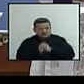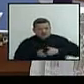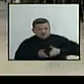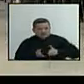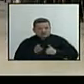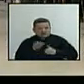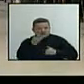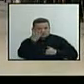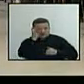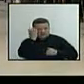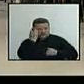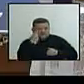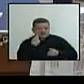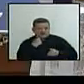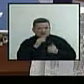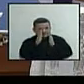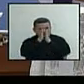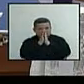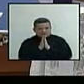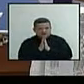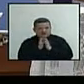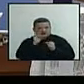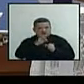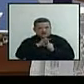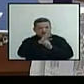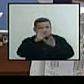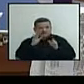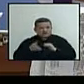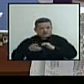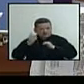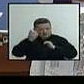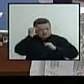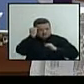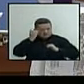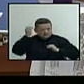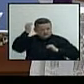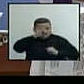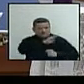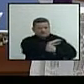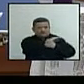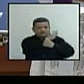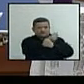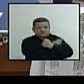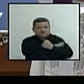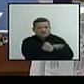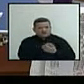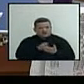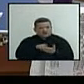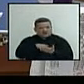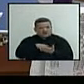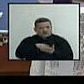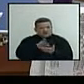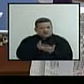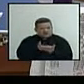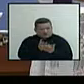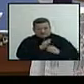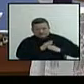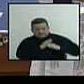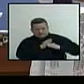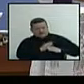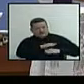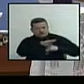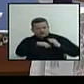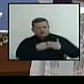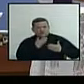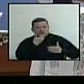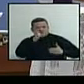Cuaresma. El Espíritu de sabiduría y de fortaleza los sostenga en la lucha contra el maligno